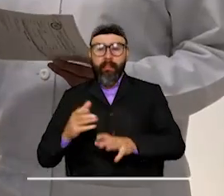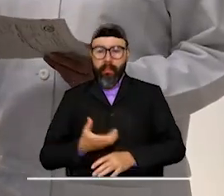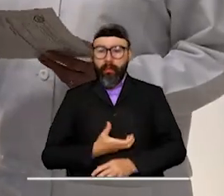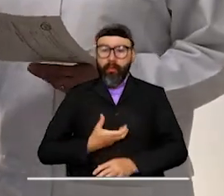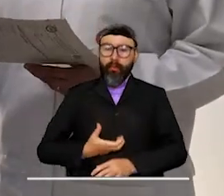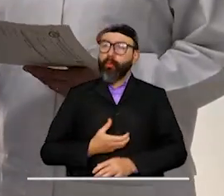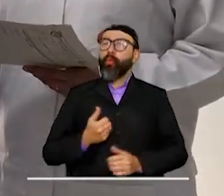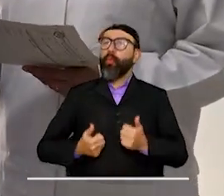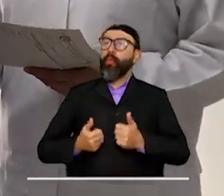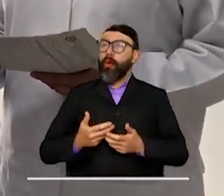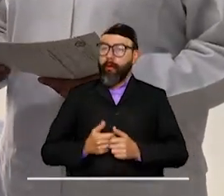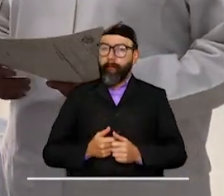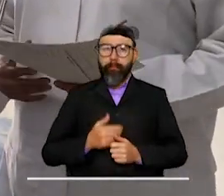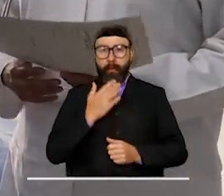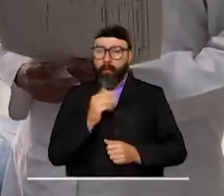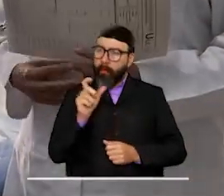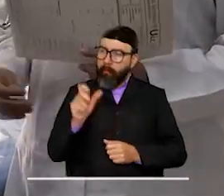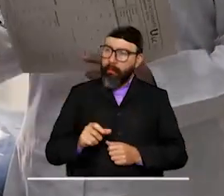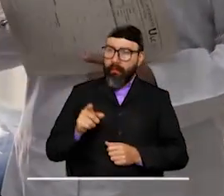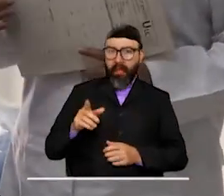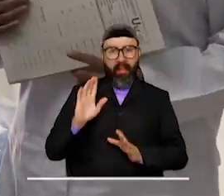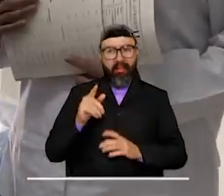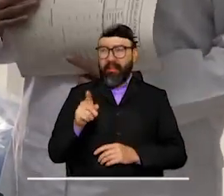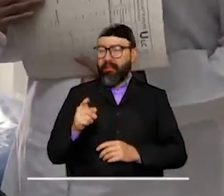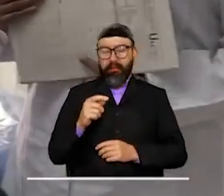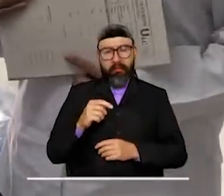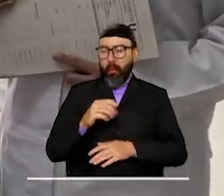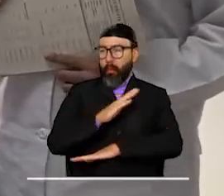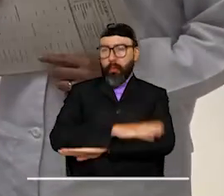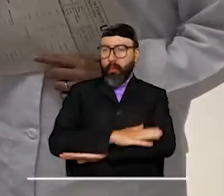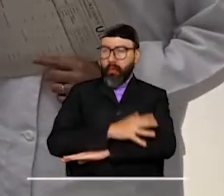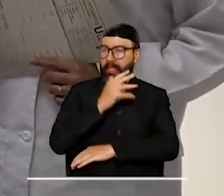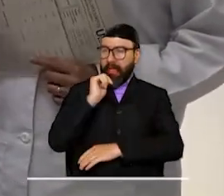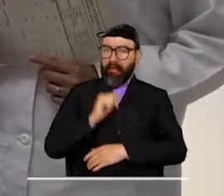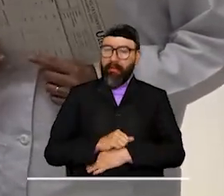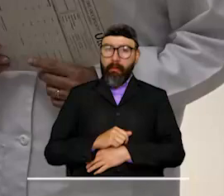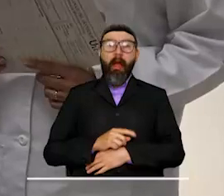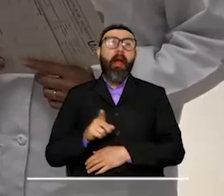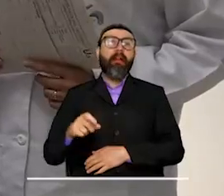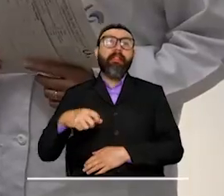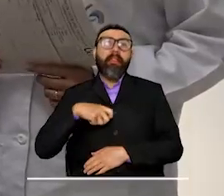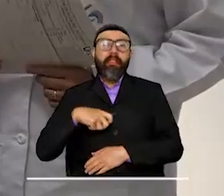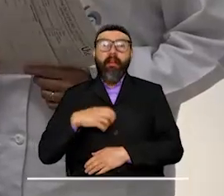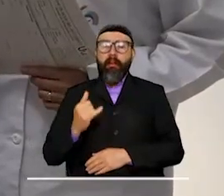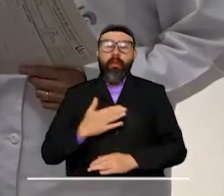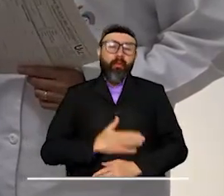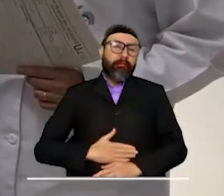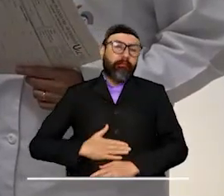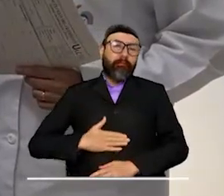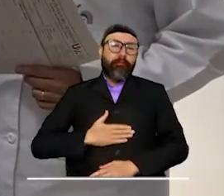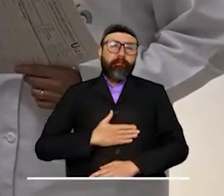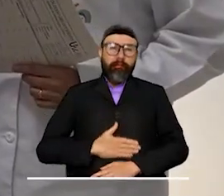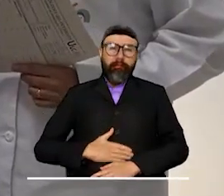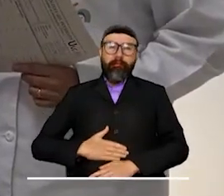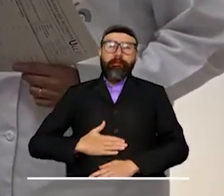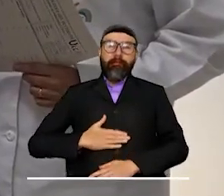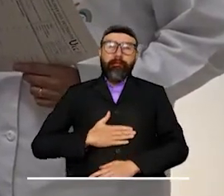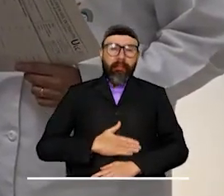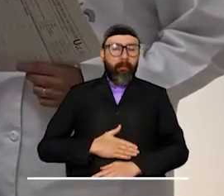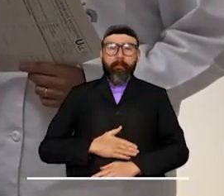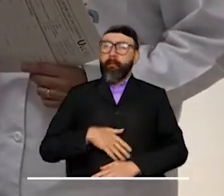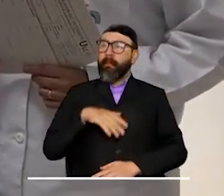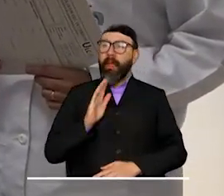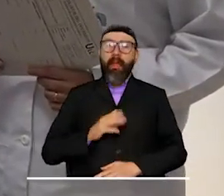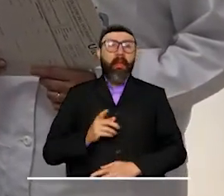ustedes dirán, ay, ese señor tan descuidado, es que él tenía un malestar acá y siguió